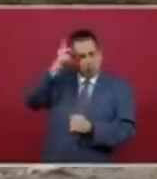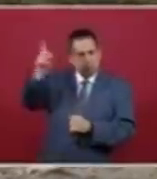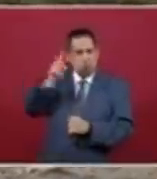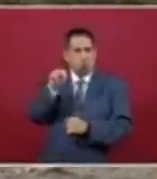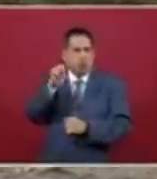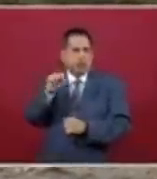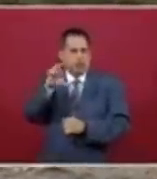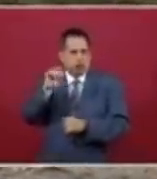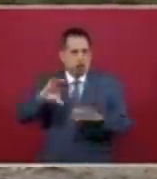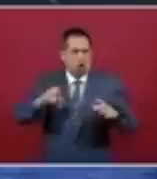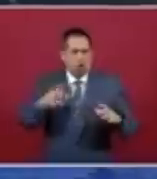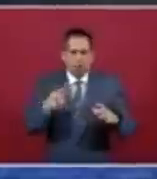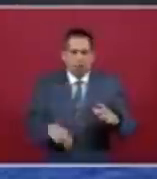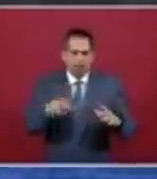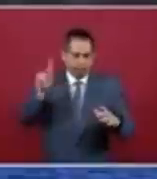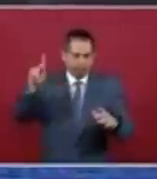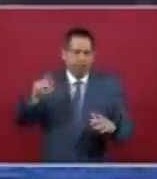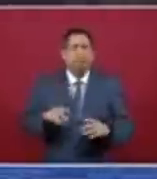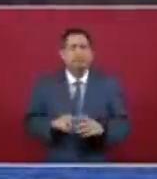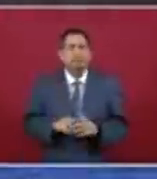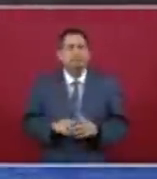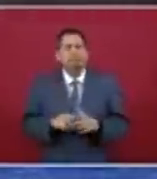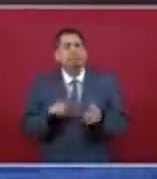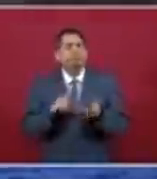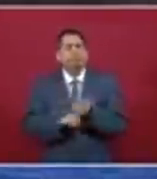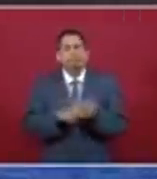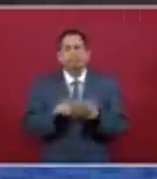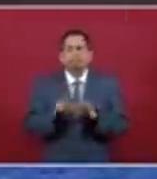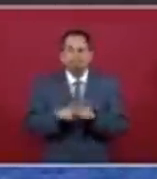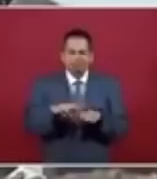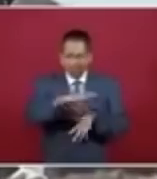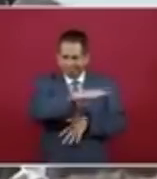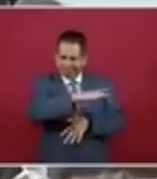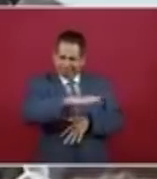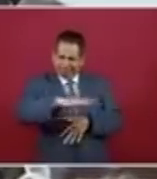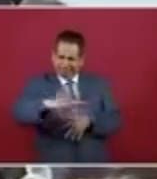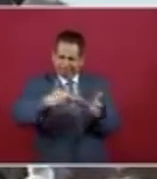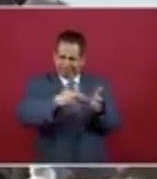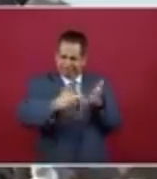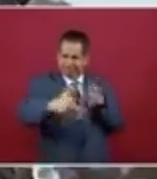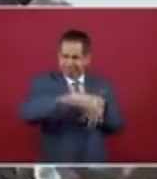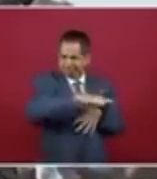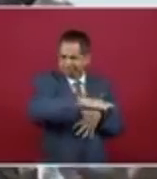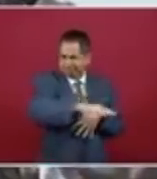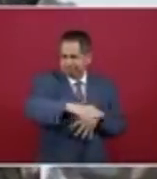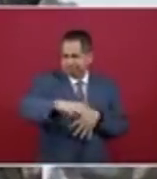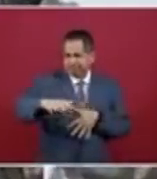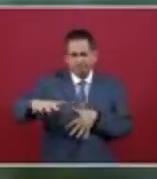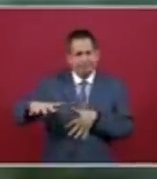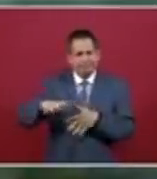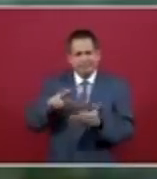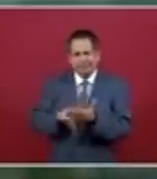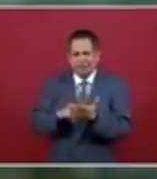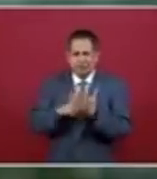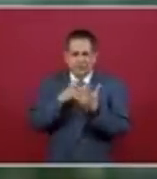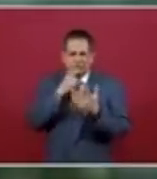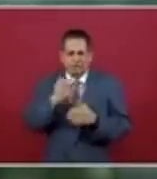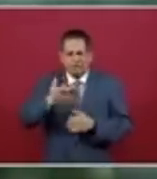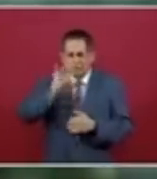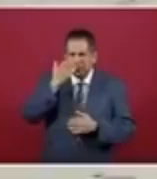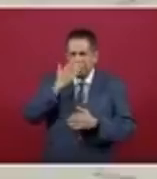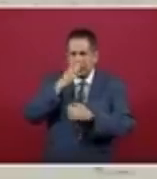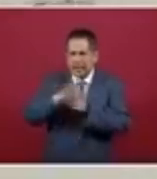en 2005, son una región terrestre, costera y marina que goza de un extraordinario valor faunístico y